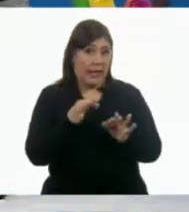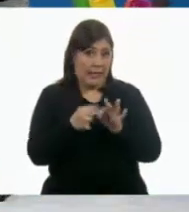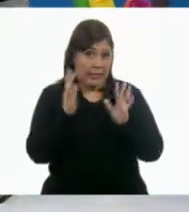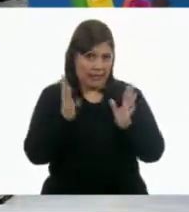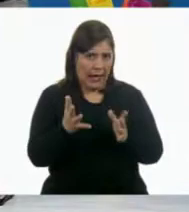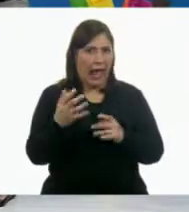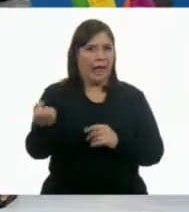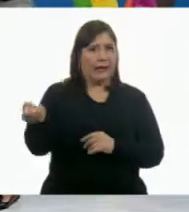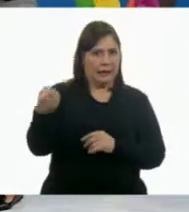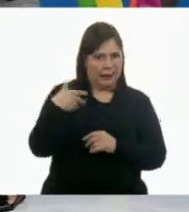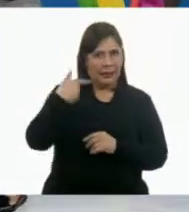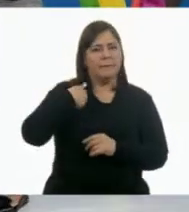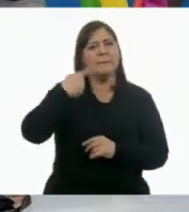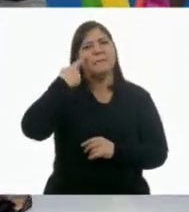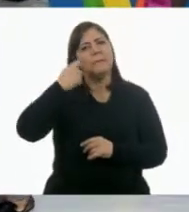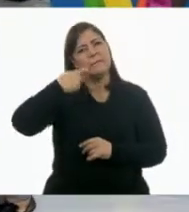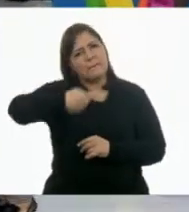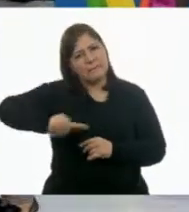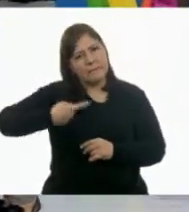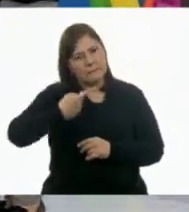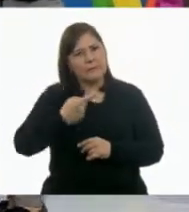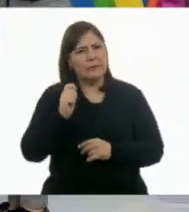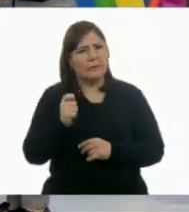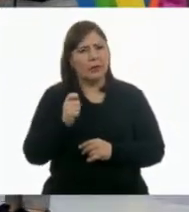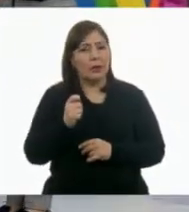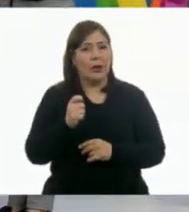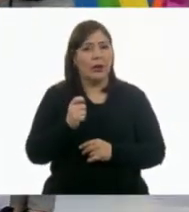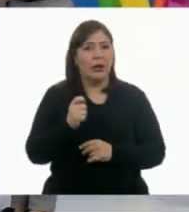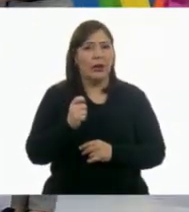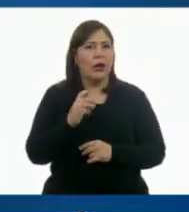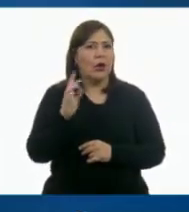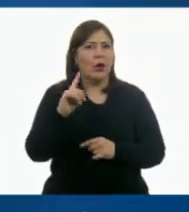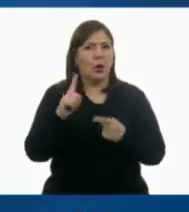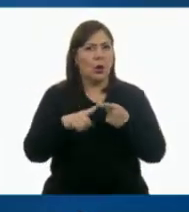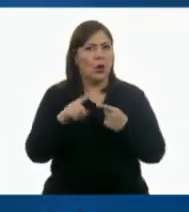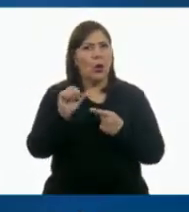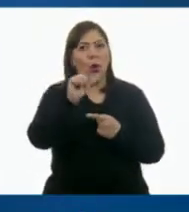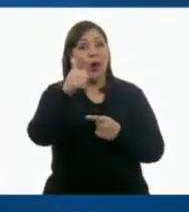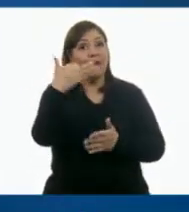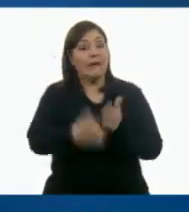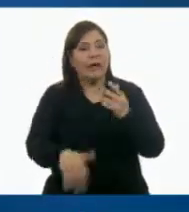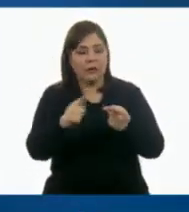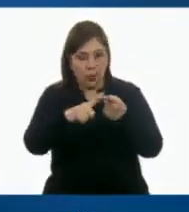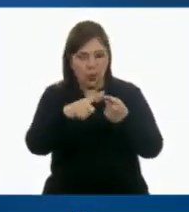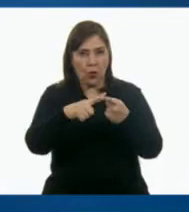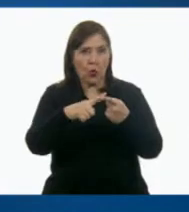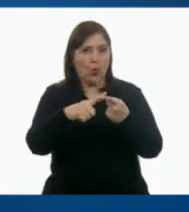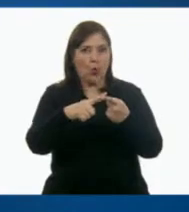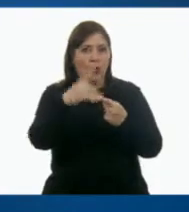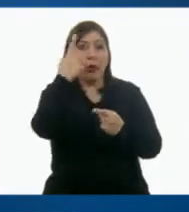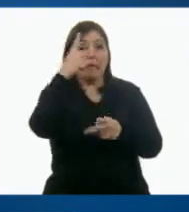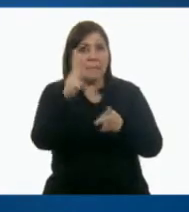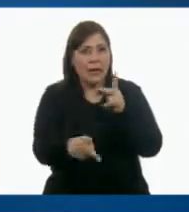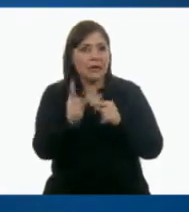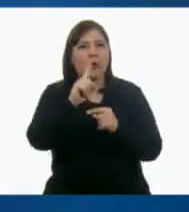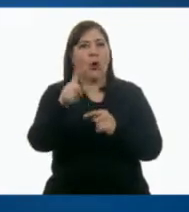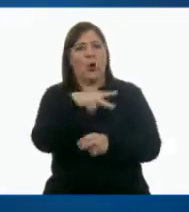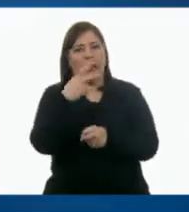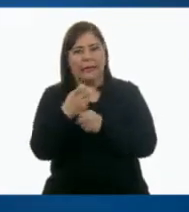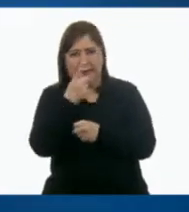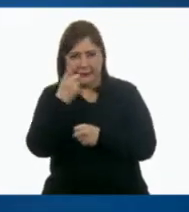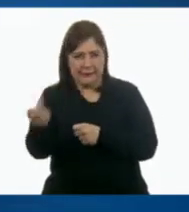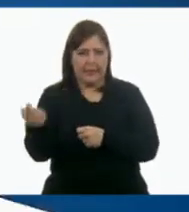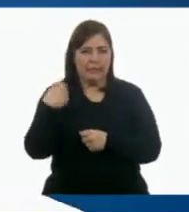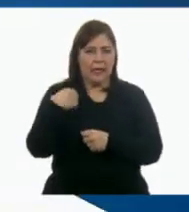este acertijo que nos está mandando, no es cierto, mandó otra parte, una segunda parte, y ella dice